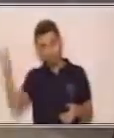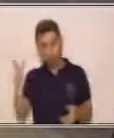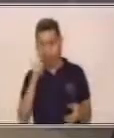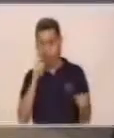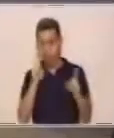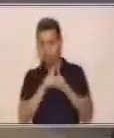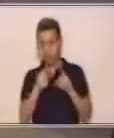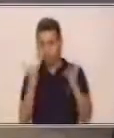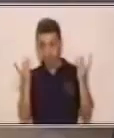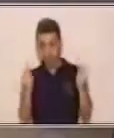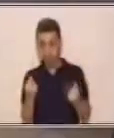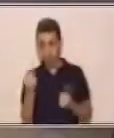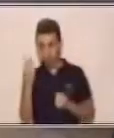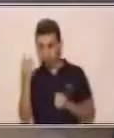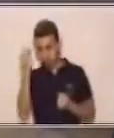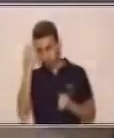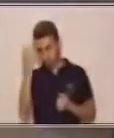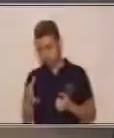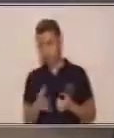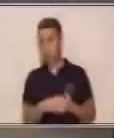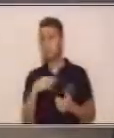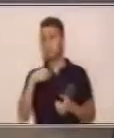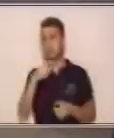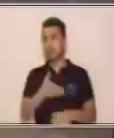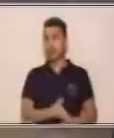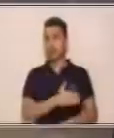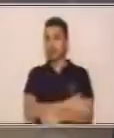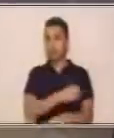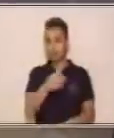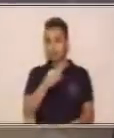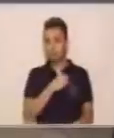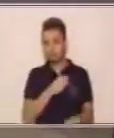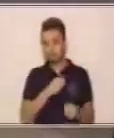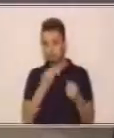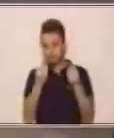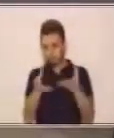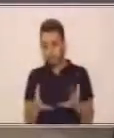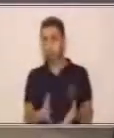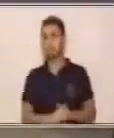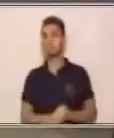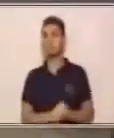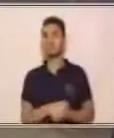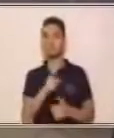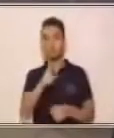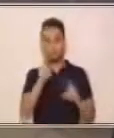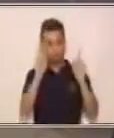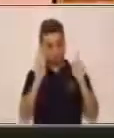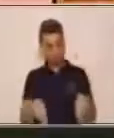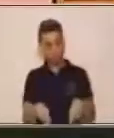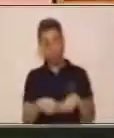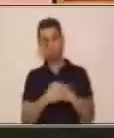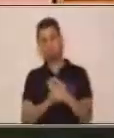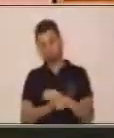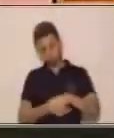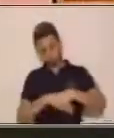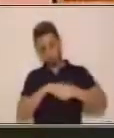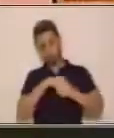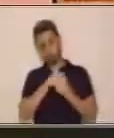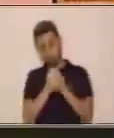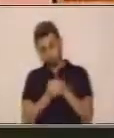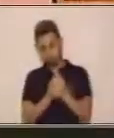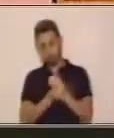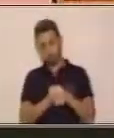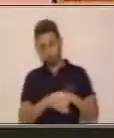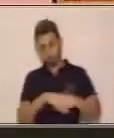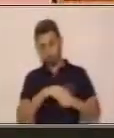Antes de empezar, quiero hacerte algunas recomendaciones bien importantes. Primero, que laves tus manos con suficiente agua y